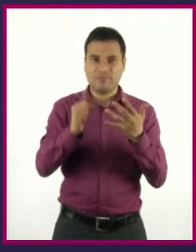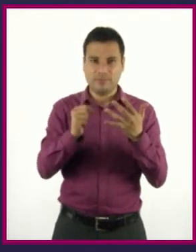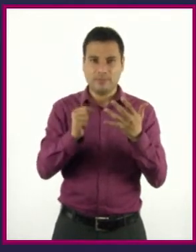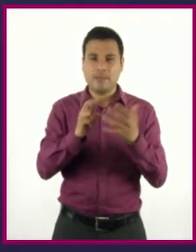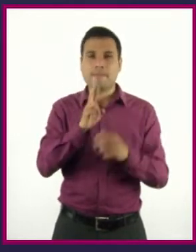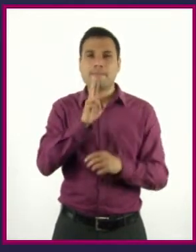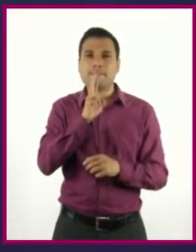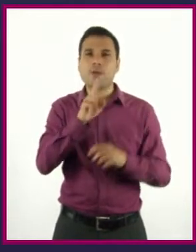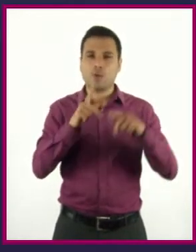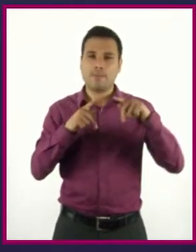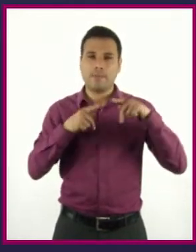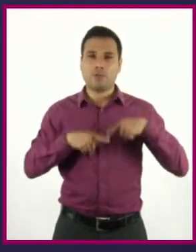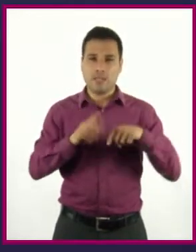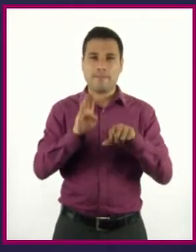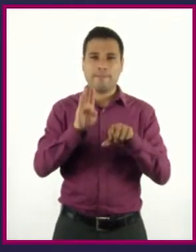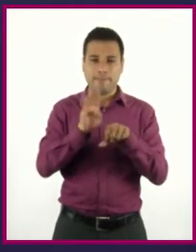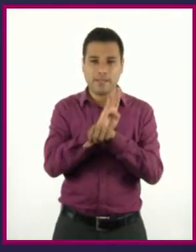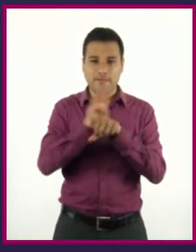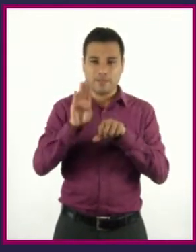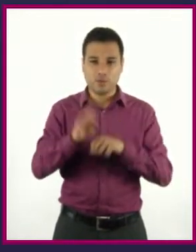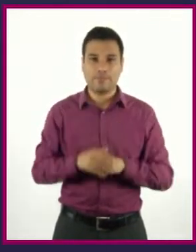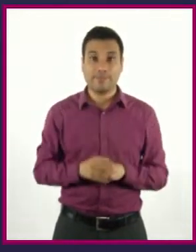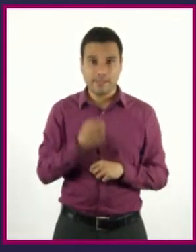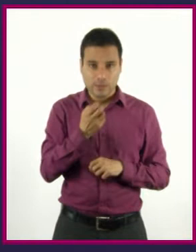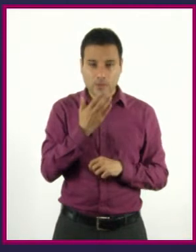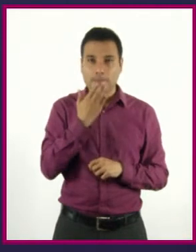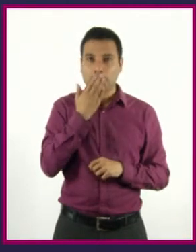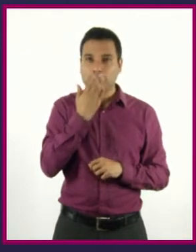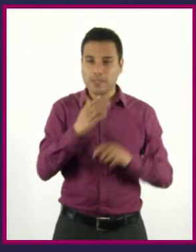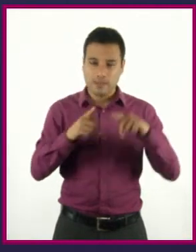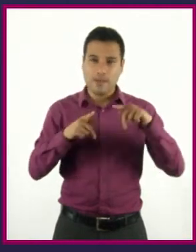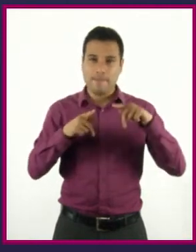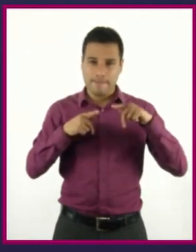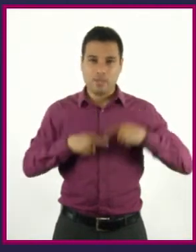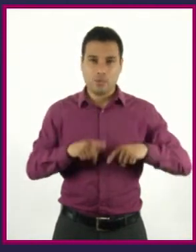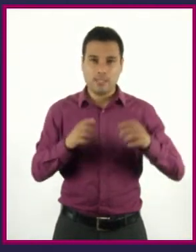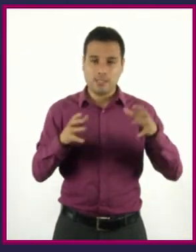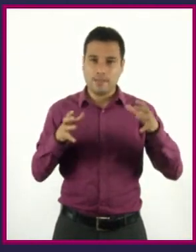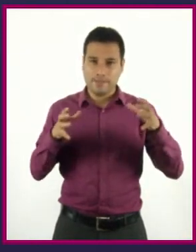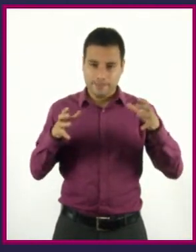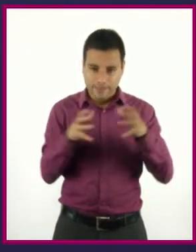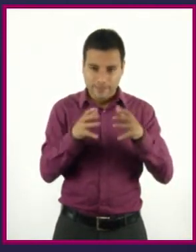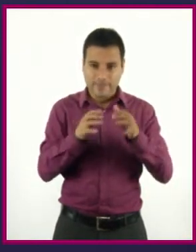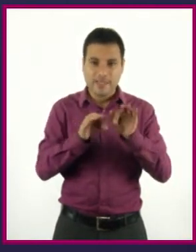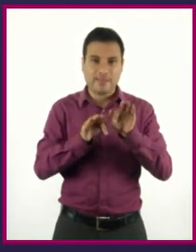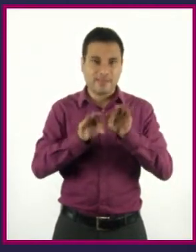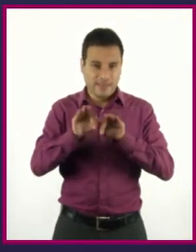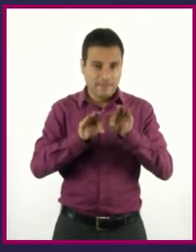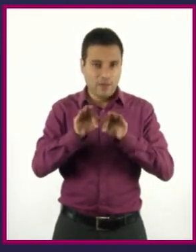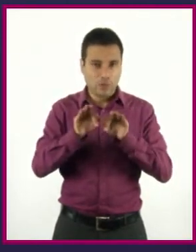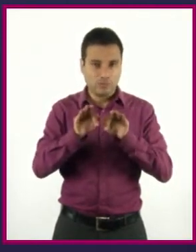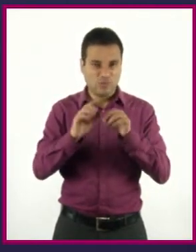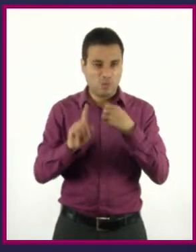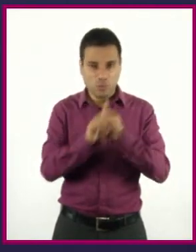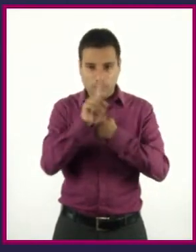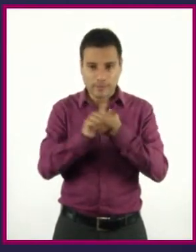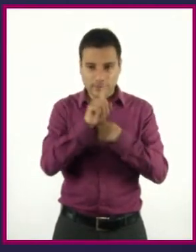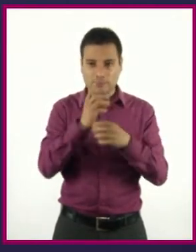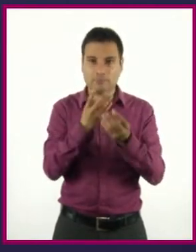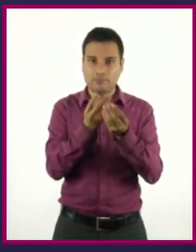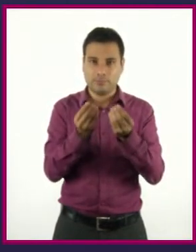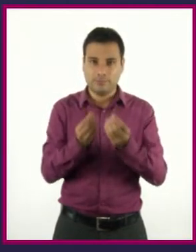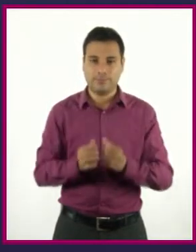produzcan un beneficio mayor y promueven que podamos trabajar en conjunto para afrontar los retos actuales de la